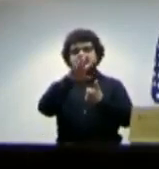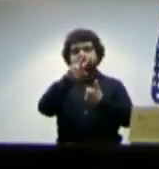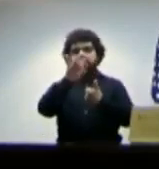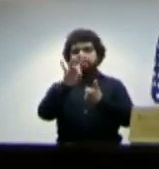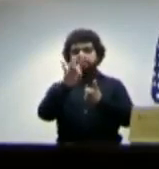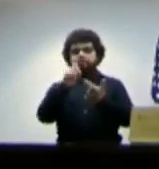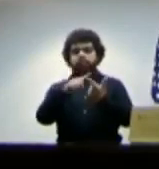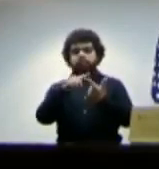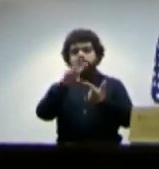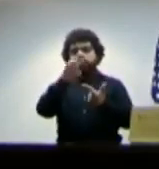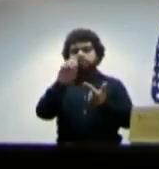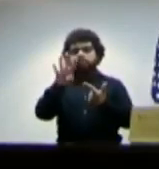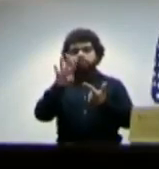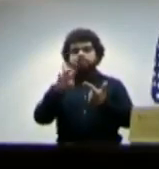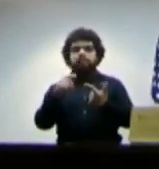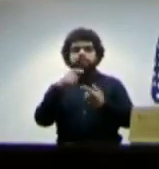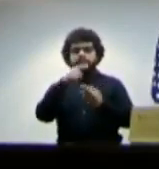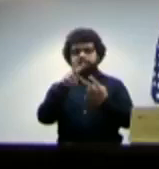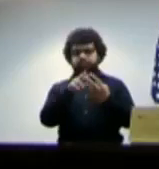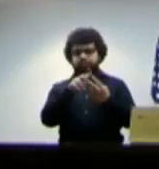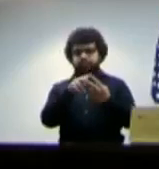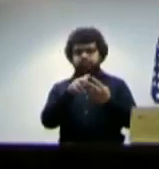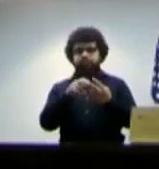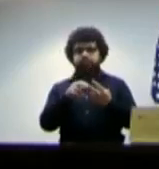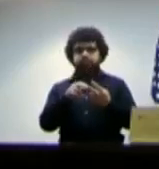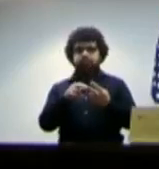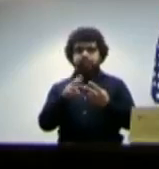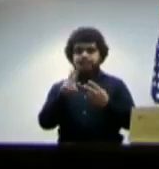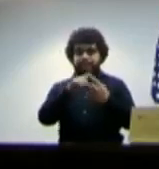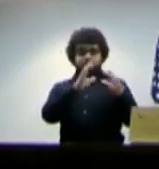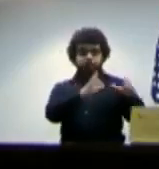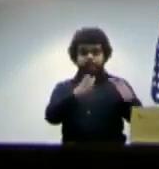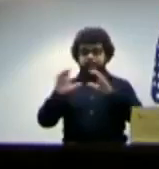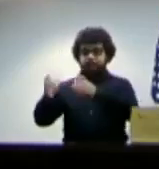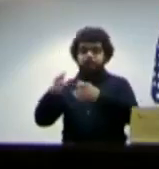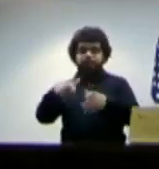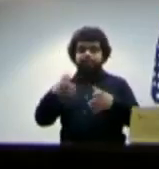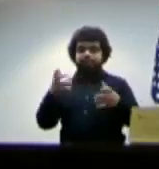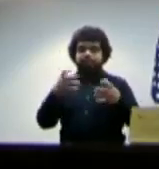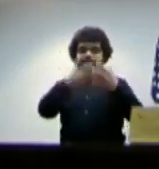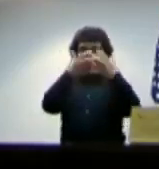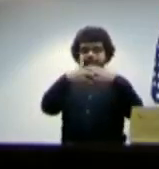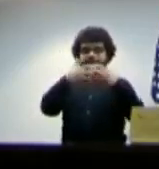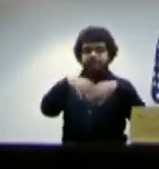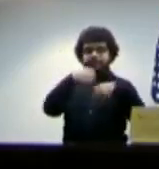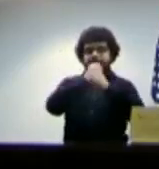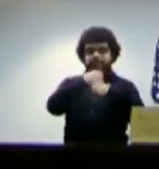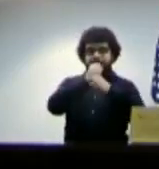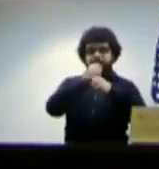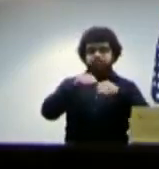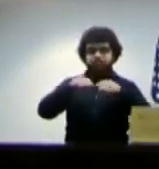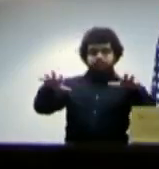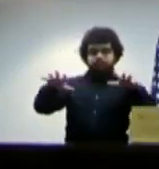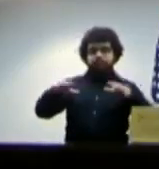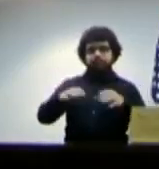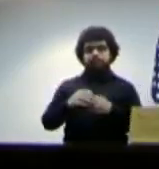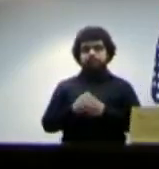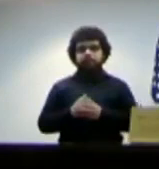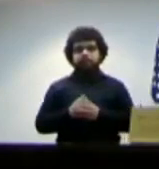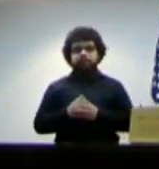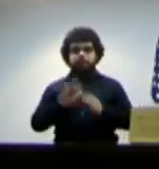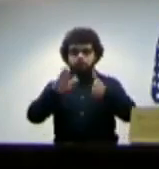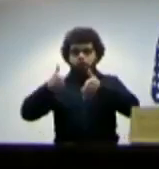428 y 404, básicamente las dos categorías son generación, hidros y dams, los